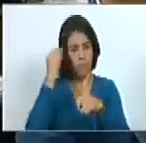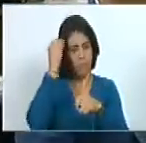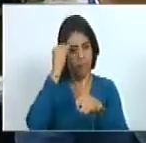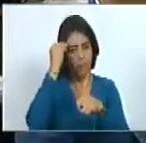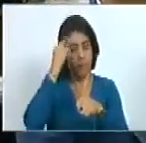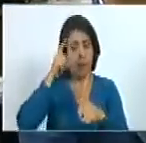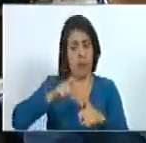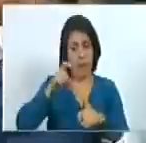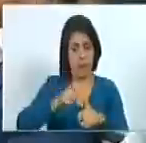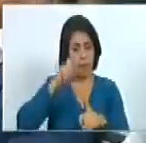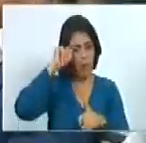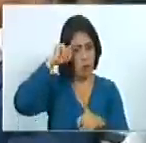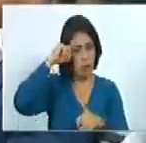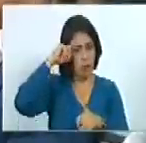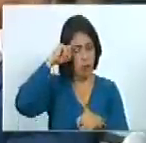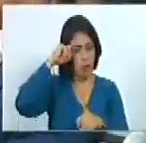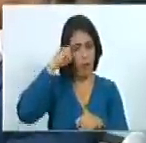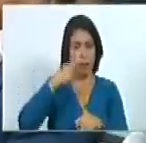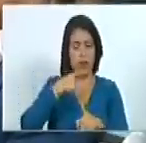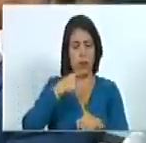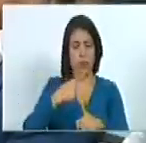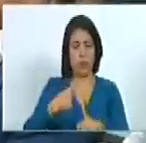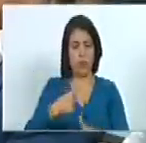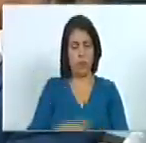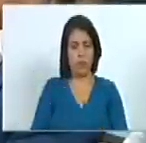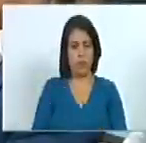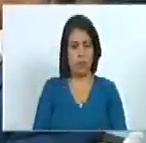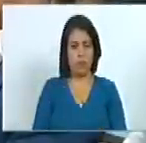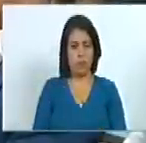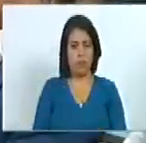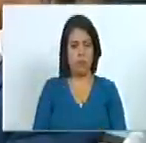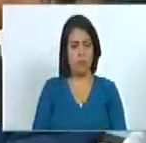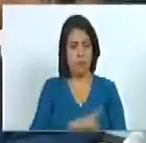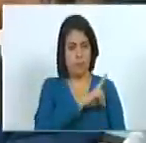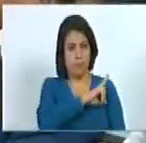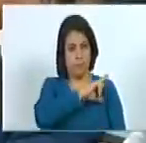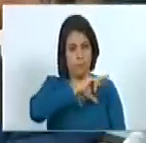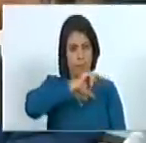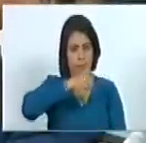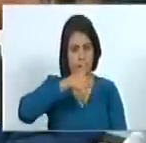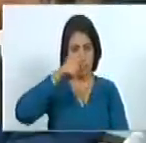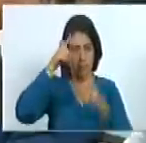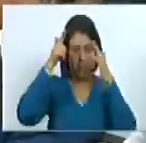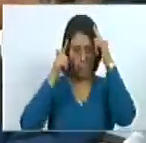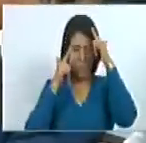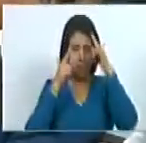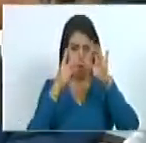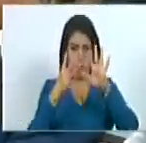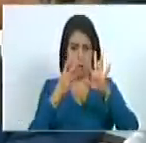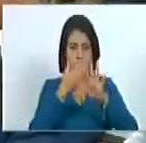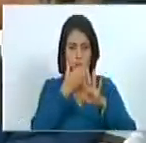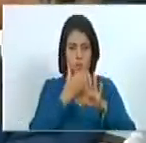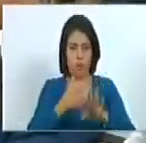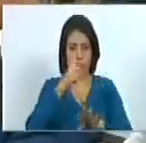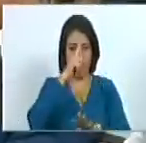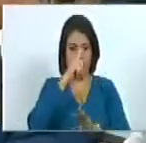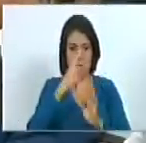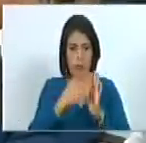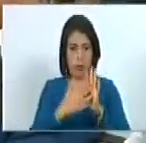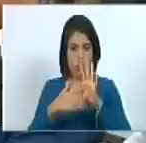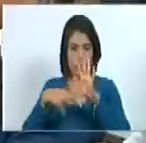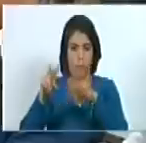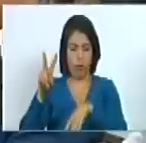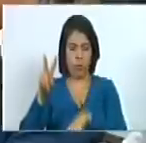es necesario recordar lo dicho por el comandante Chávez un 8 de diciembre del año